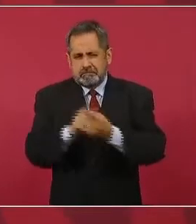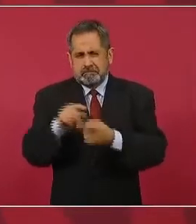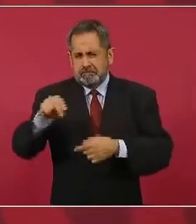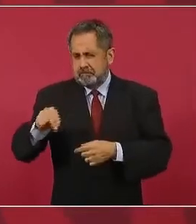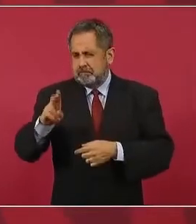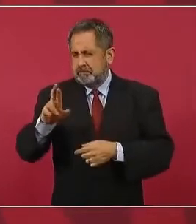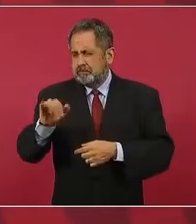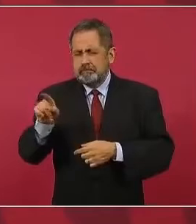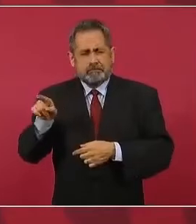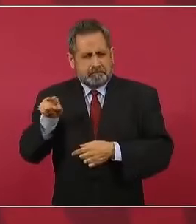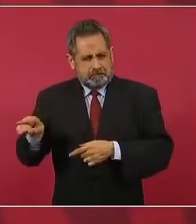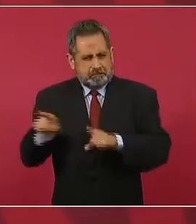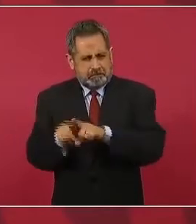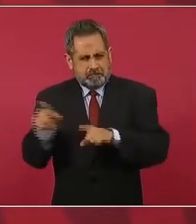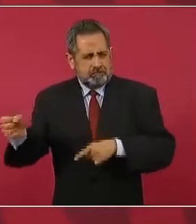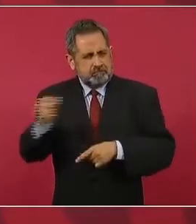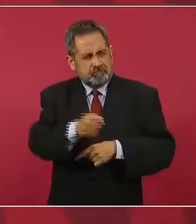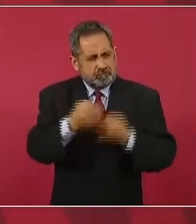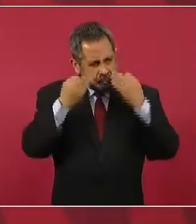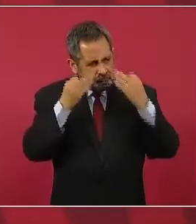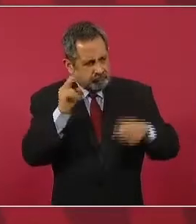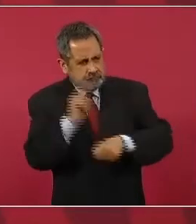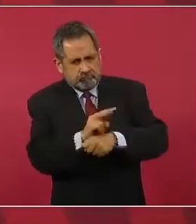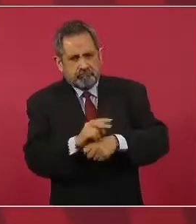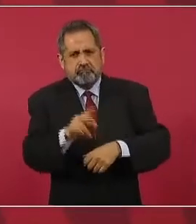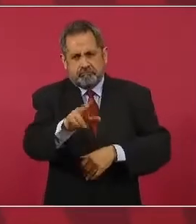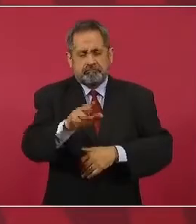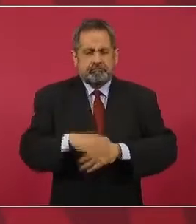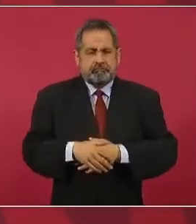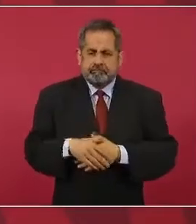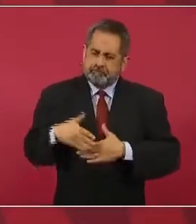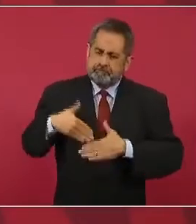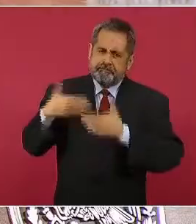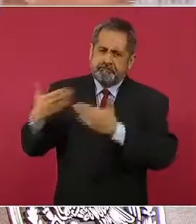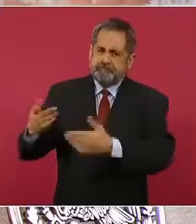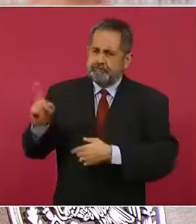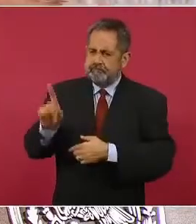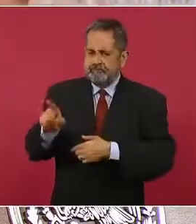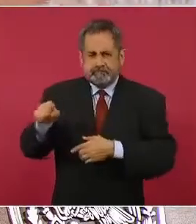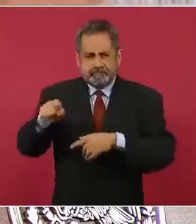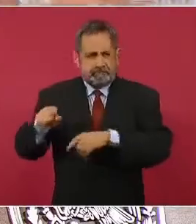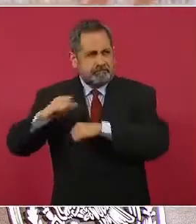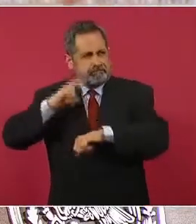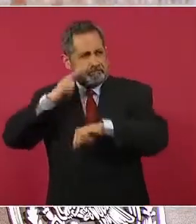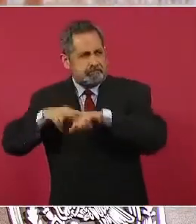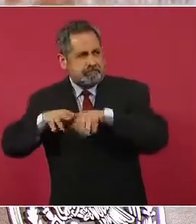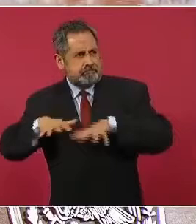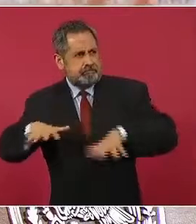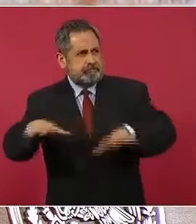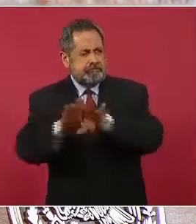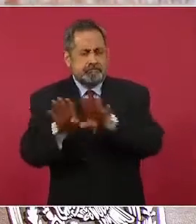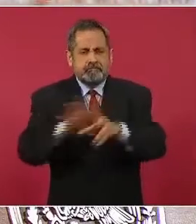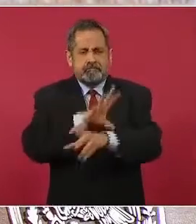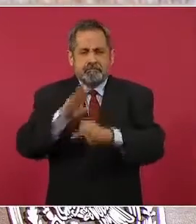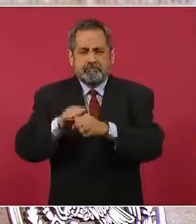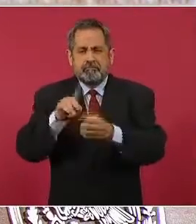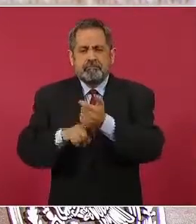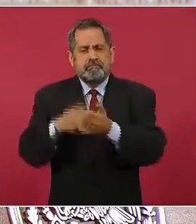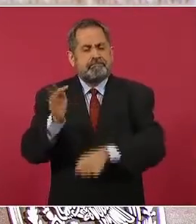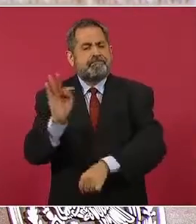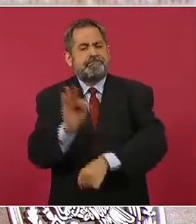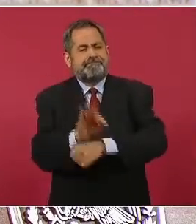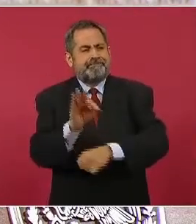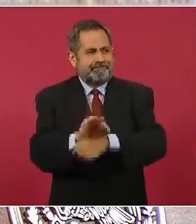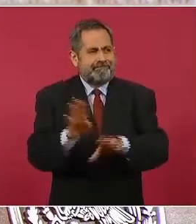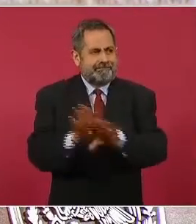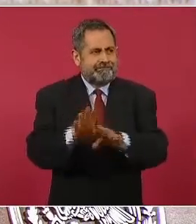a la Secretaría de Gobernación, pero preocupa particularmente el CIPINA, que hay ciertas organizaciones, una particularmente vinculada